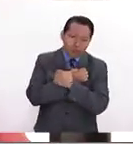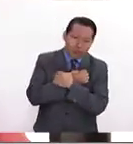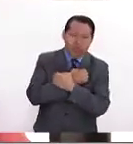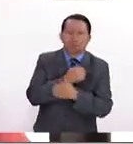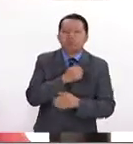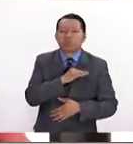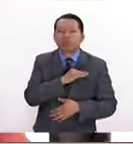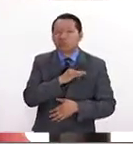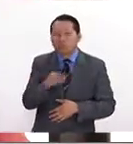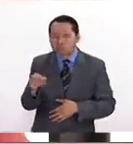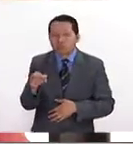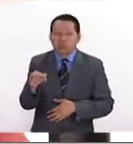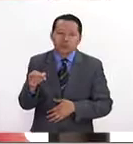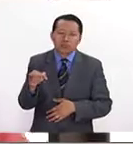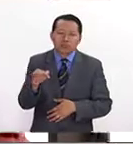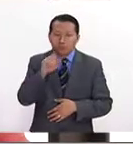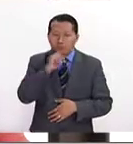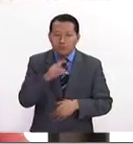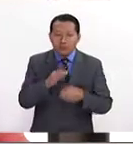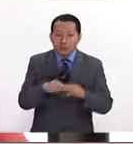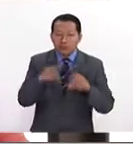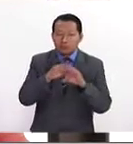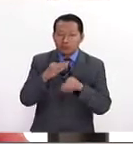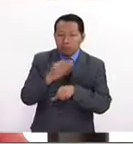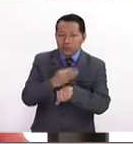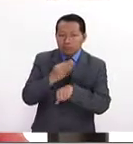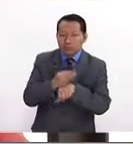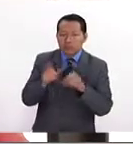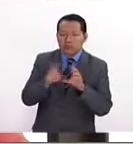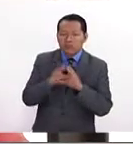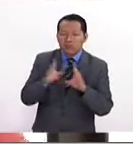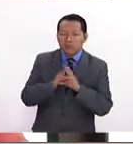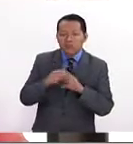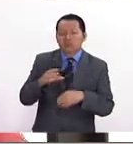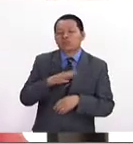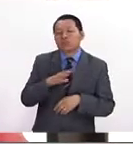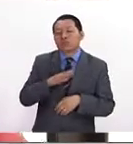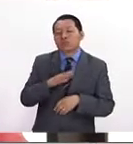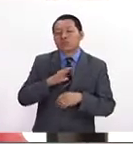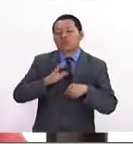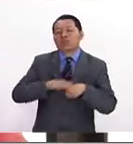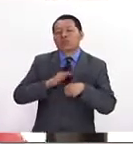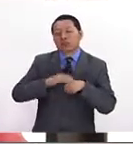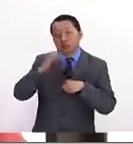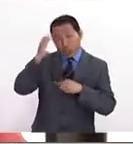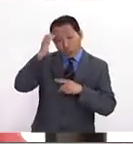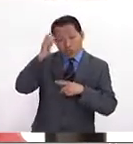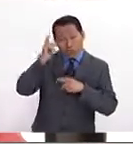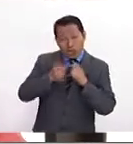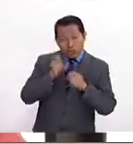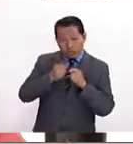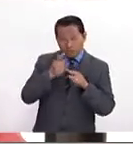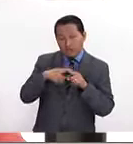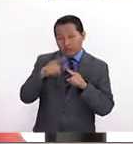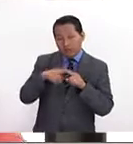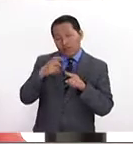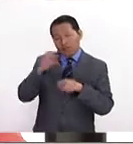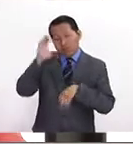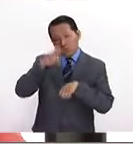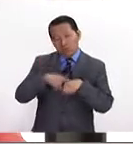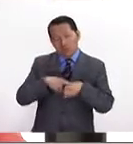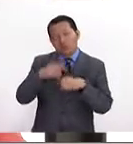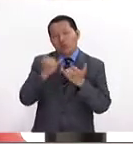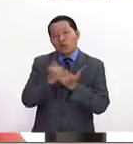educativo, parece importante en estos momentos que tengamos un mayor conocimiento, acercamiento hacia ese tipo de culturas